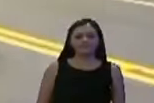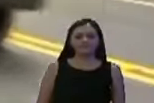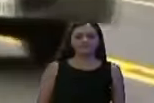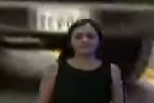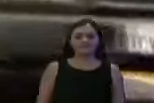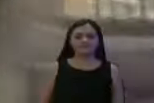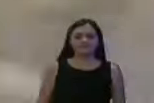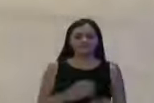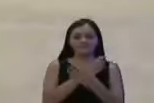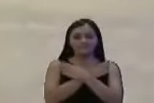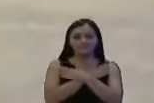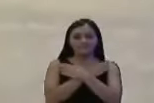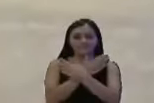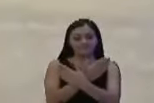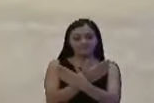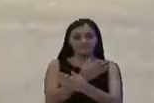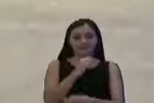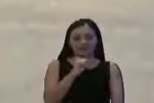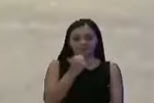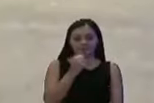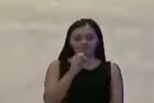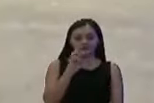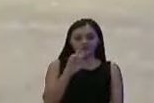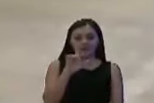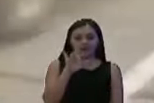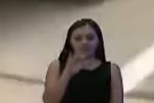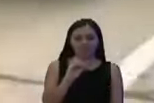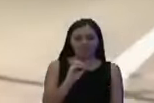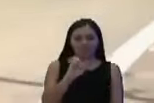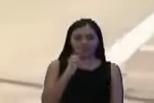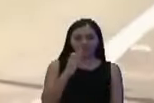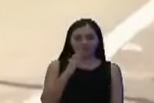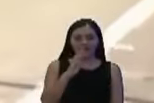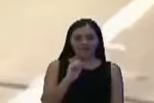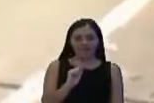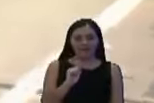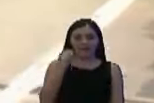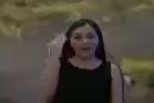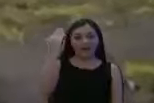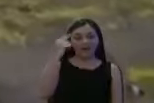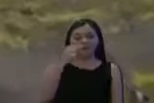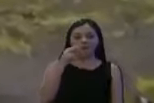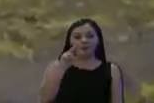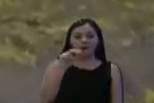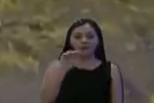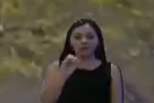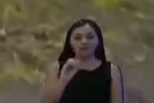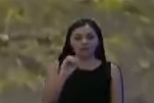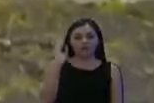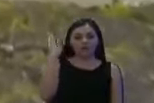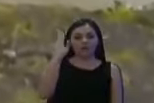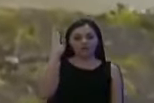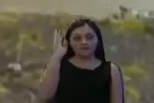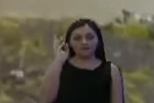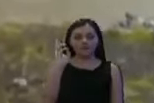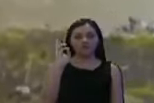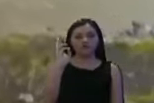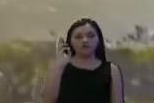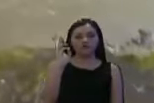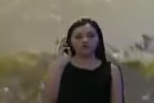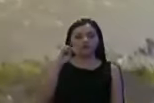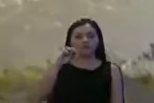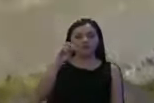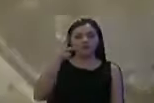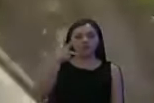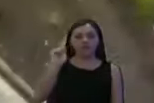un saludo Osvaldo Estrada me dice está el alcalde de guano Marlon Guevara alcalde de baños Wilson carrasa alcalde de mocha